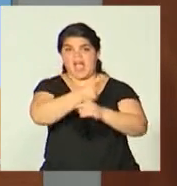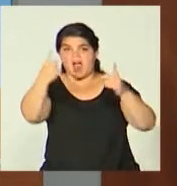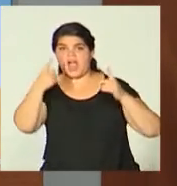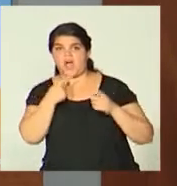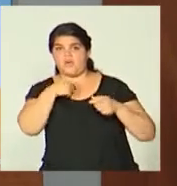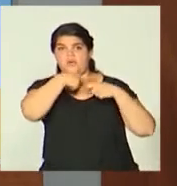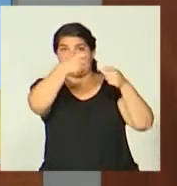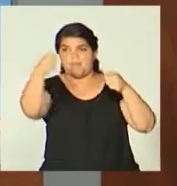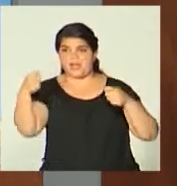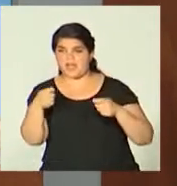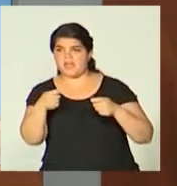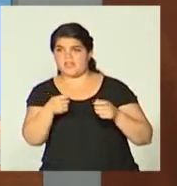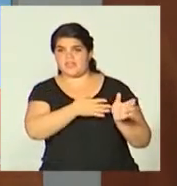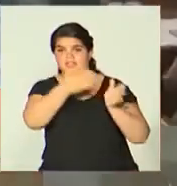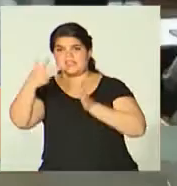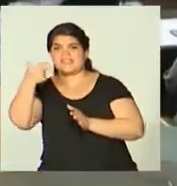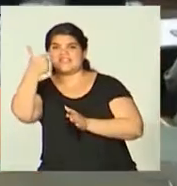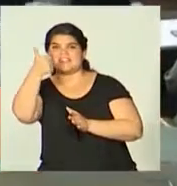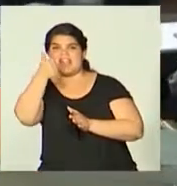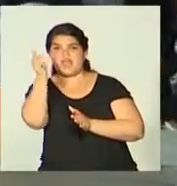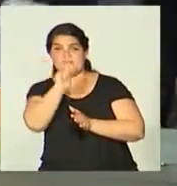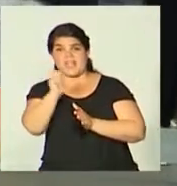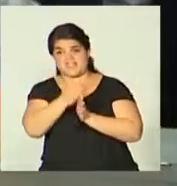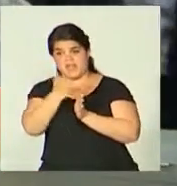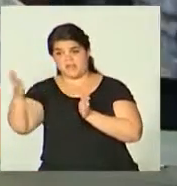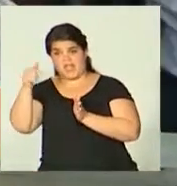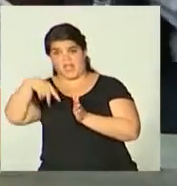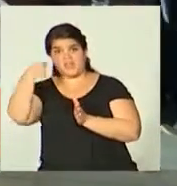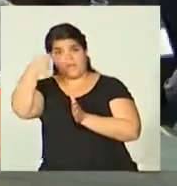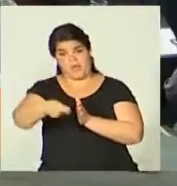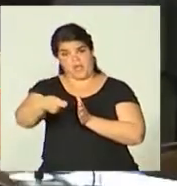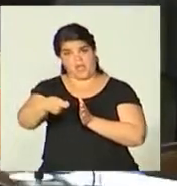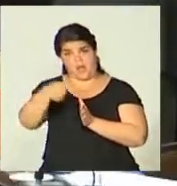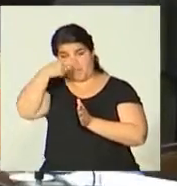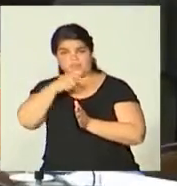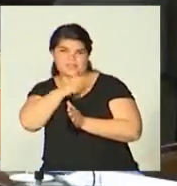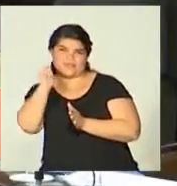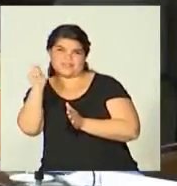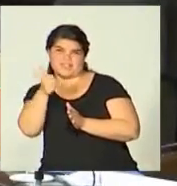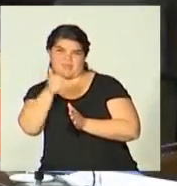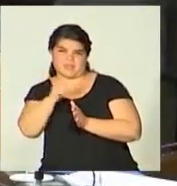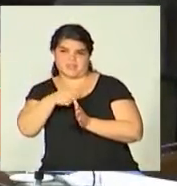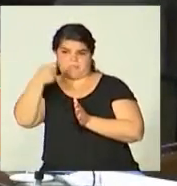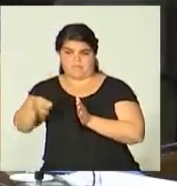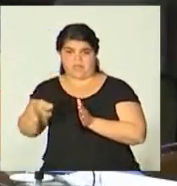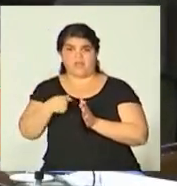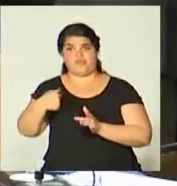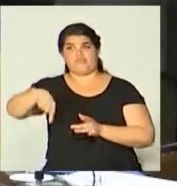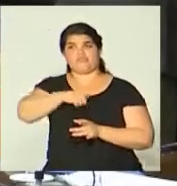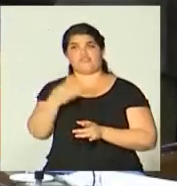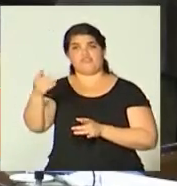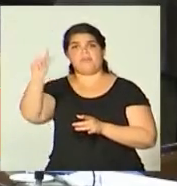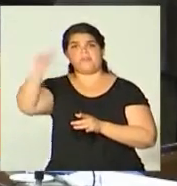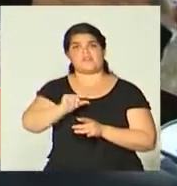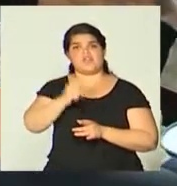del segundo semestre. Hay que tomar magnitudes del problema que estamos, que teníamos que pedir prestado, o tenemos que pedir prestado,